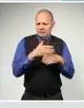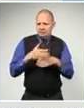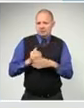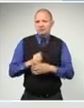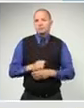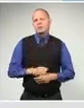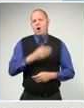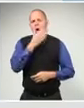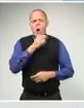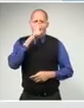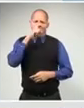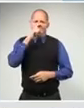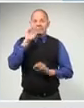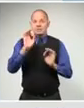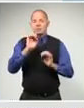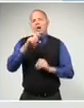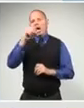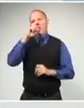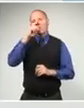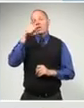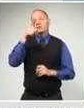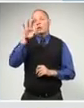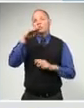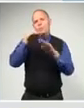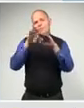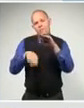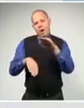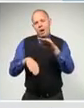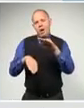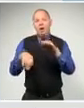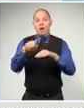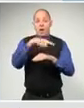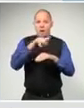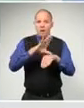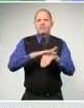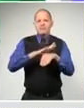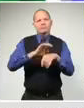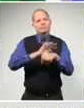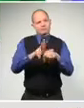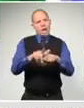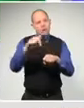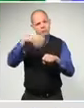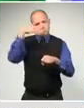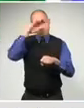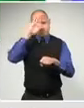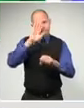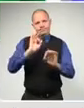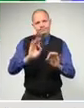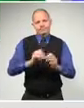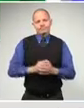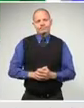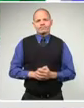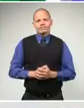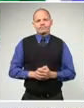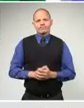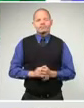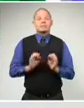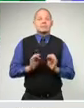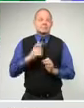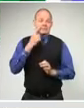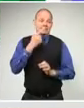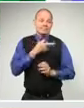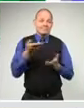adolescentes de 18 y menos años de edad con COVID-19 en nuestro país. Estamos hablando del